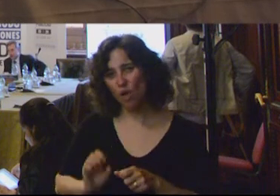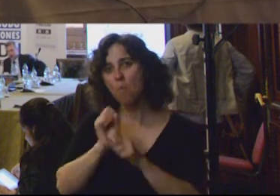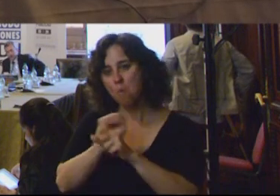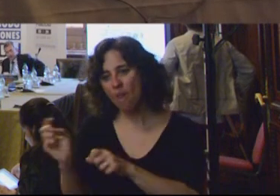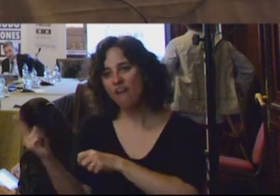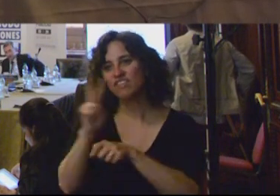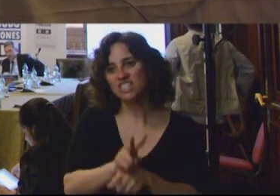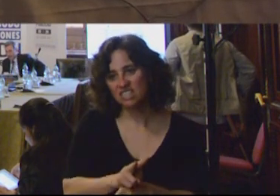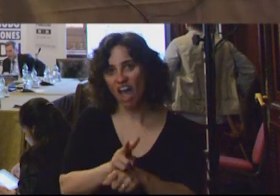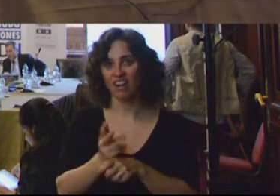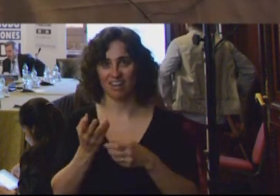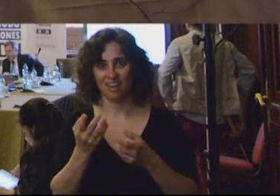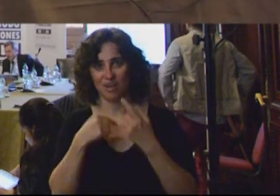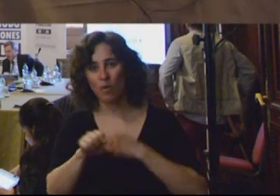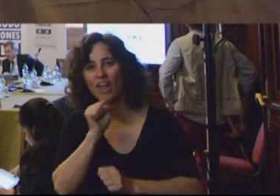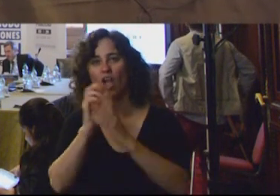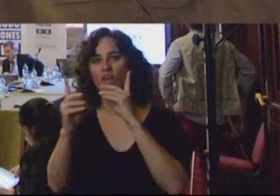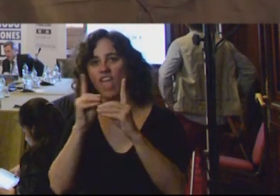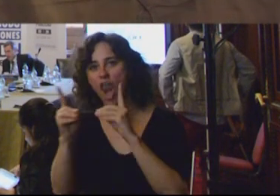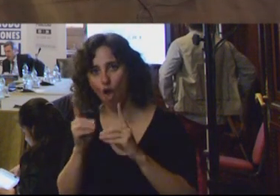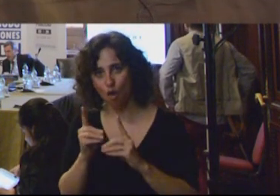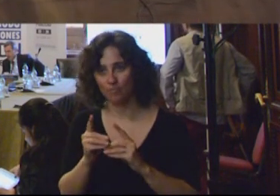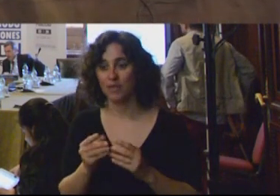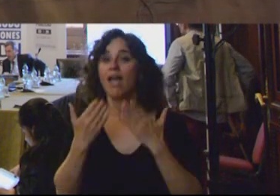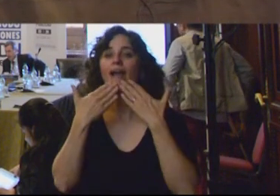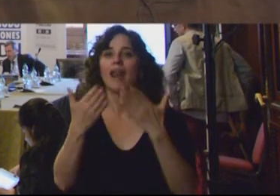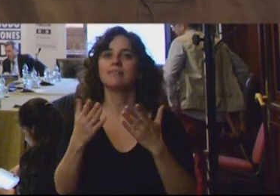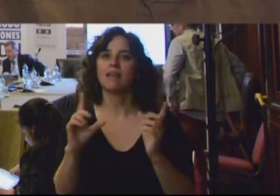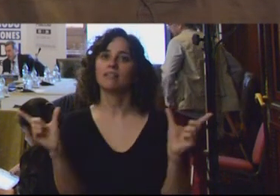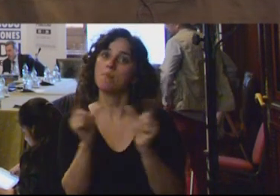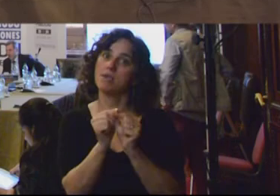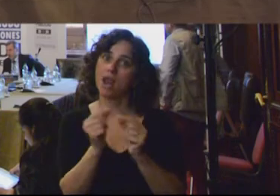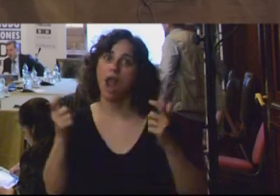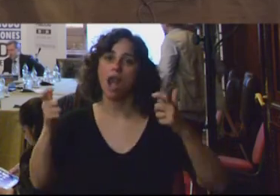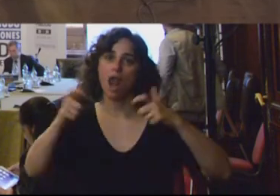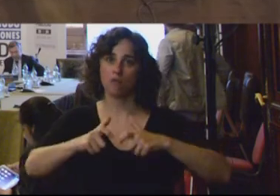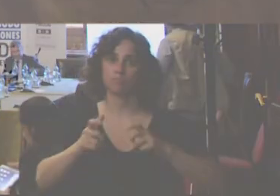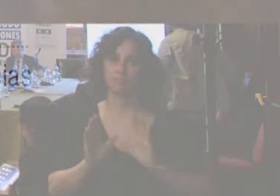al país. Muchas gracias y damos por concluida la presente audiencia.